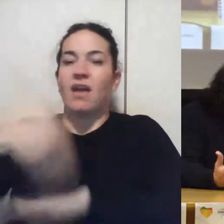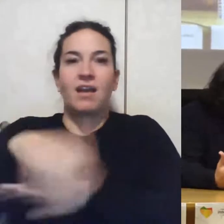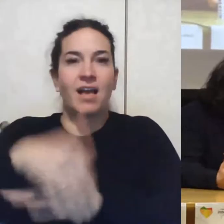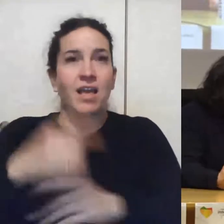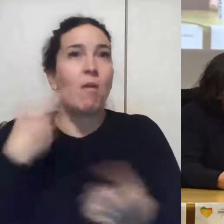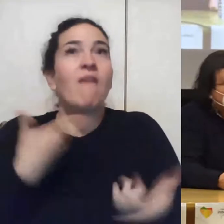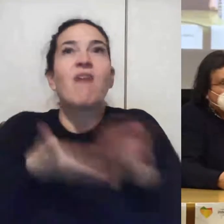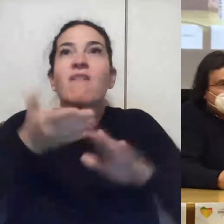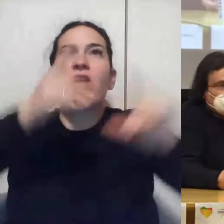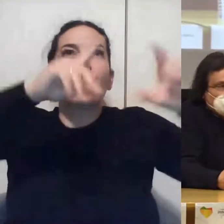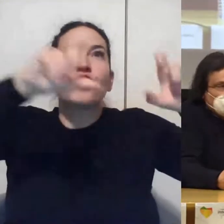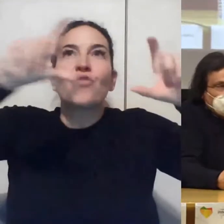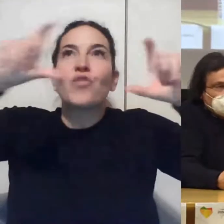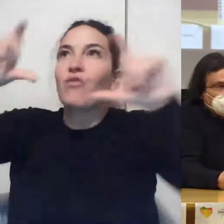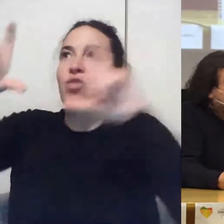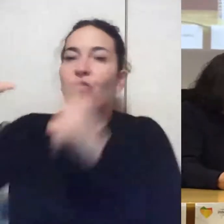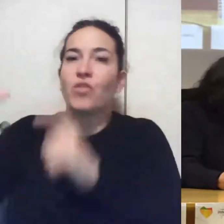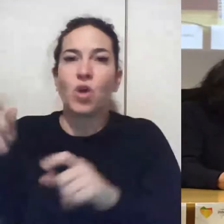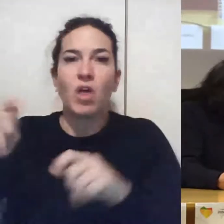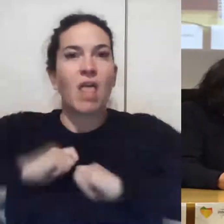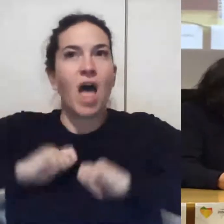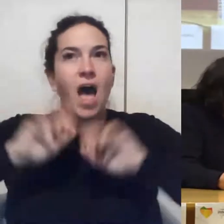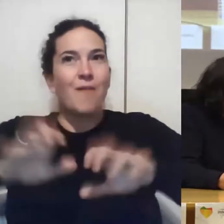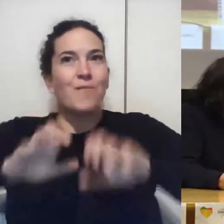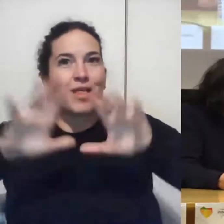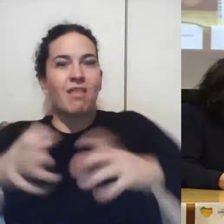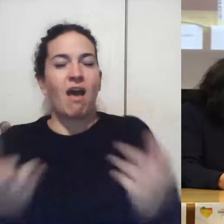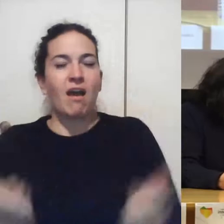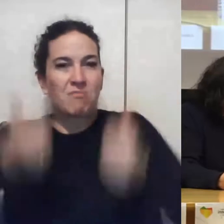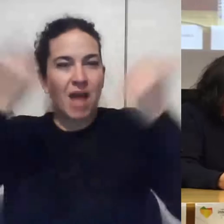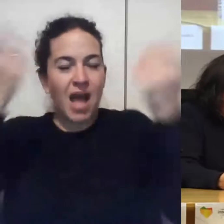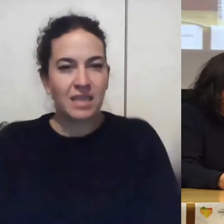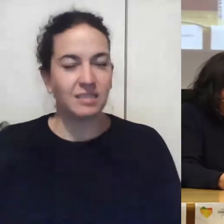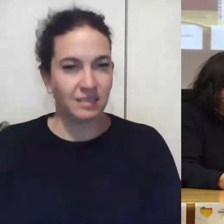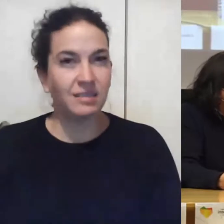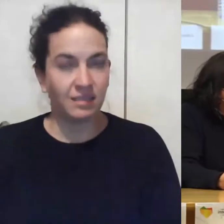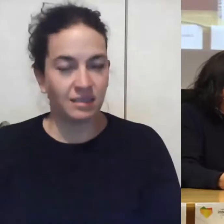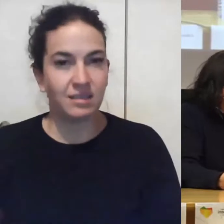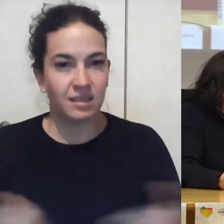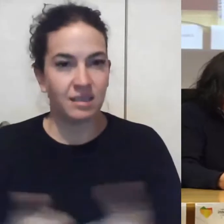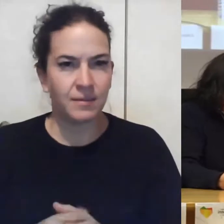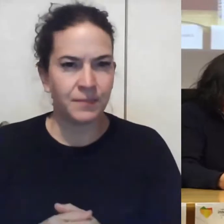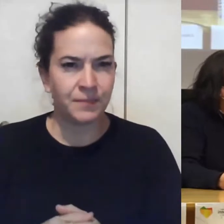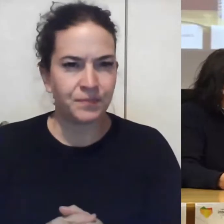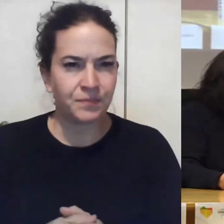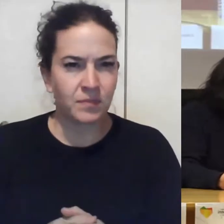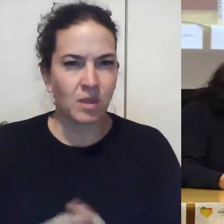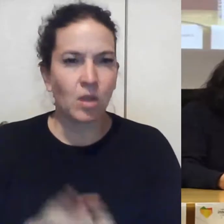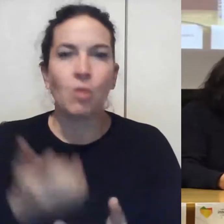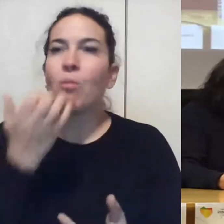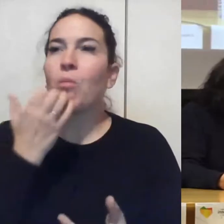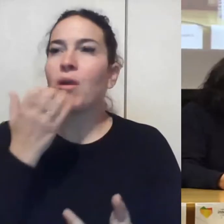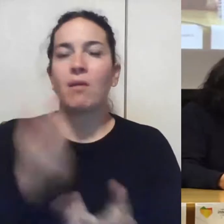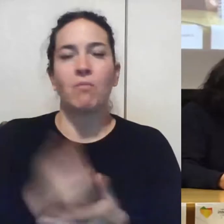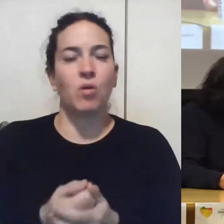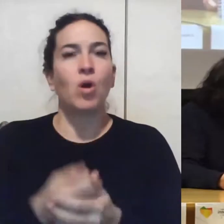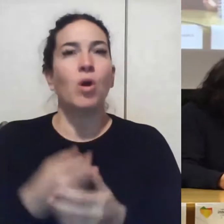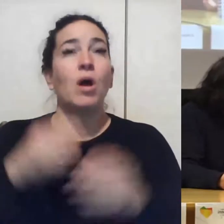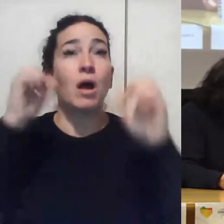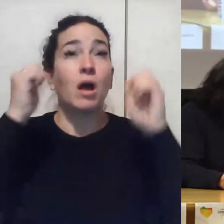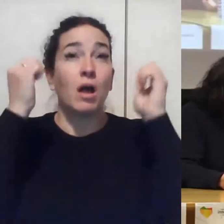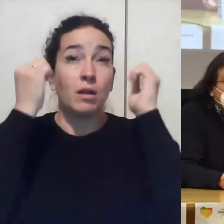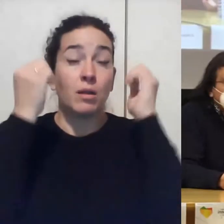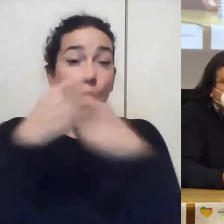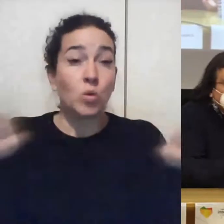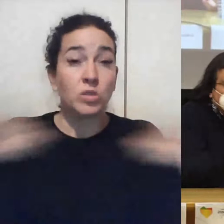fotografiar. Es un aprendizaje mucho más allá de la gente de música. No quiero oír música cuando sale del aula de